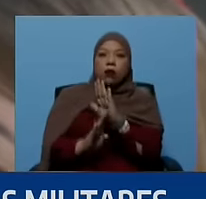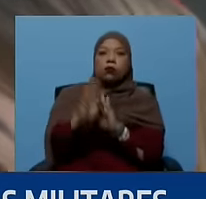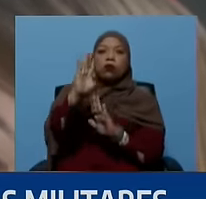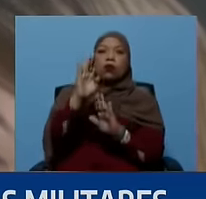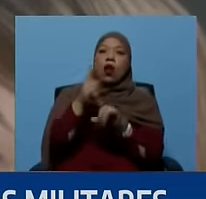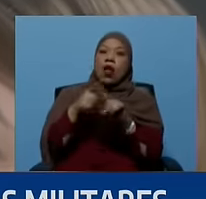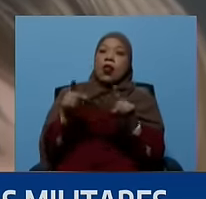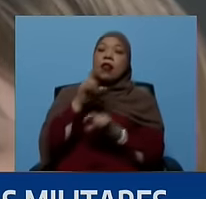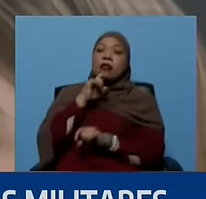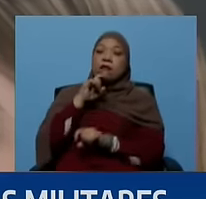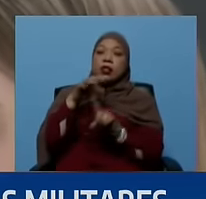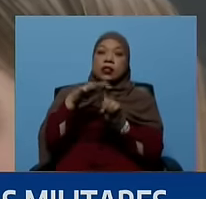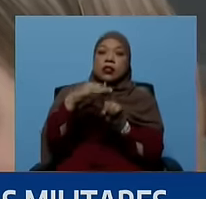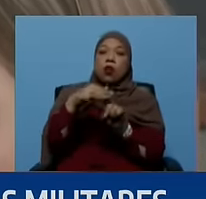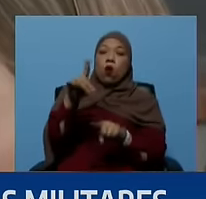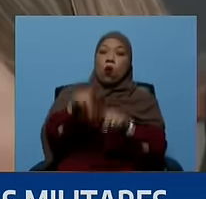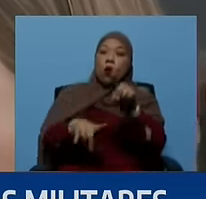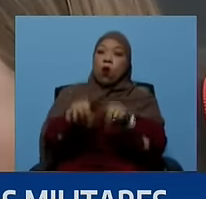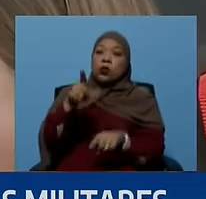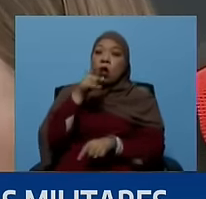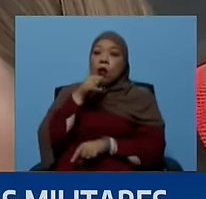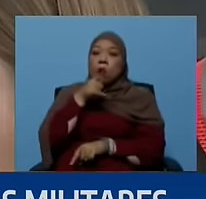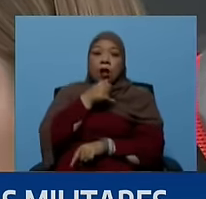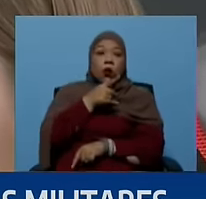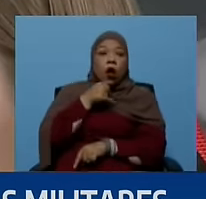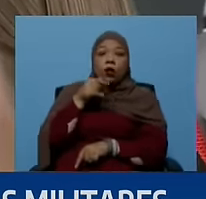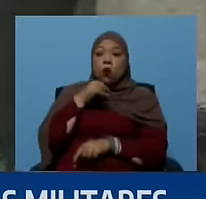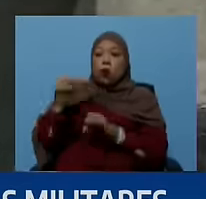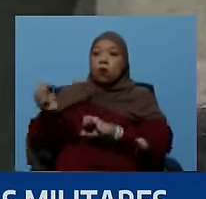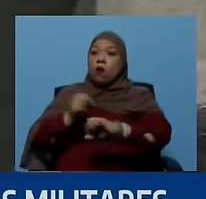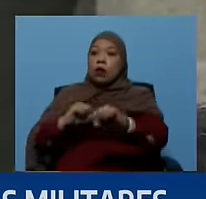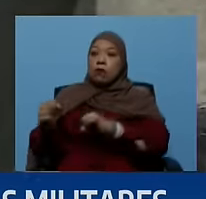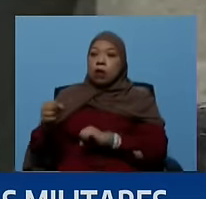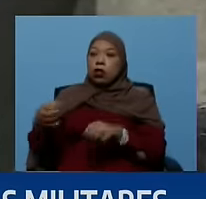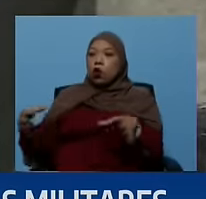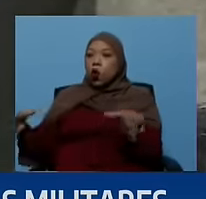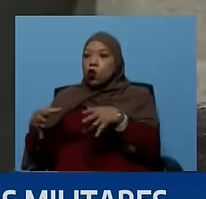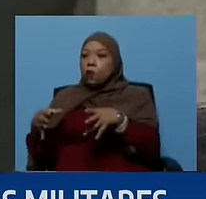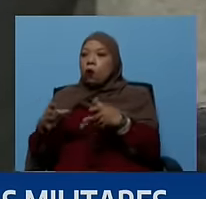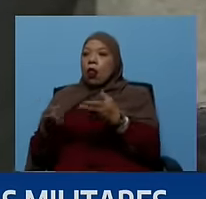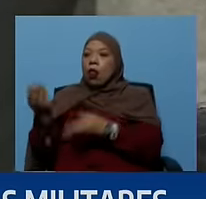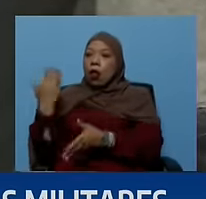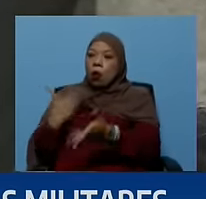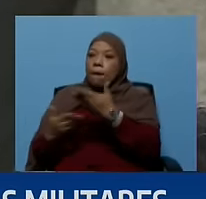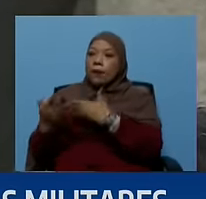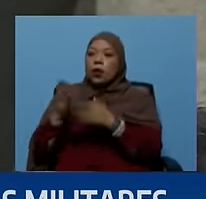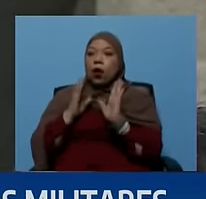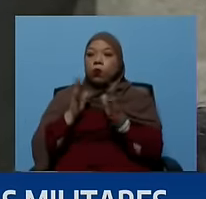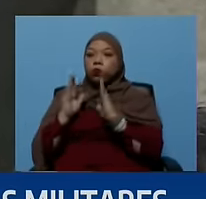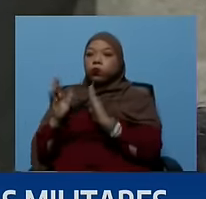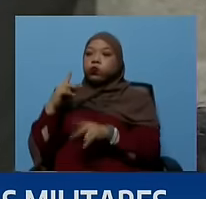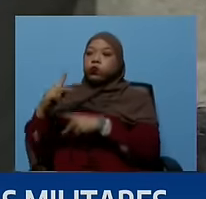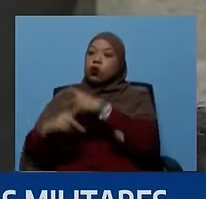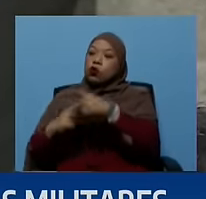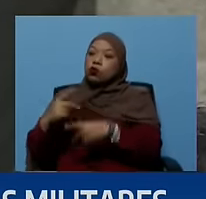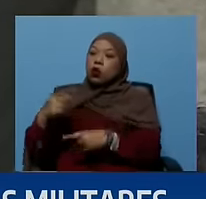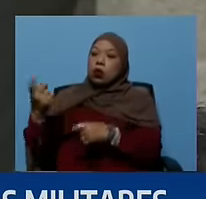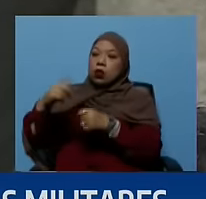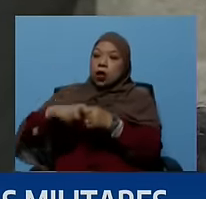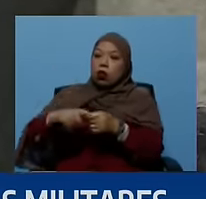dificultades de abastecimiento se convirtieron en movimientos para los alimentos para la producción